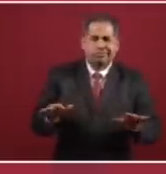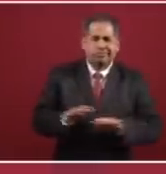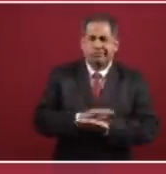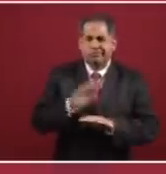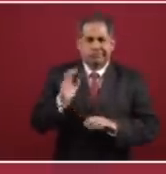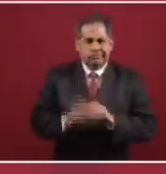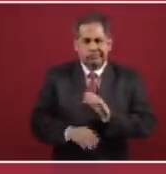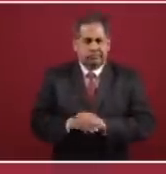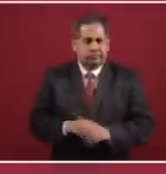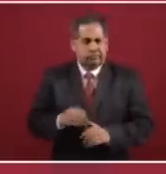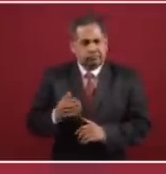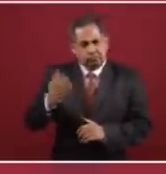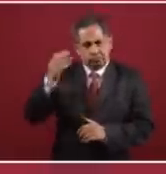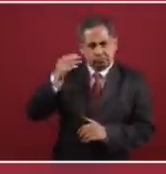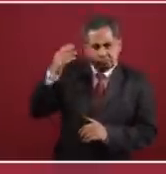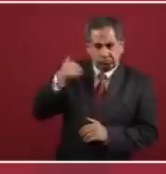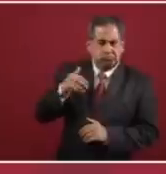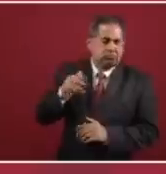Antes